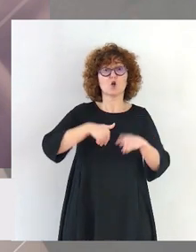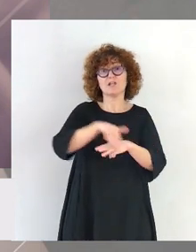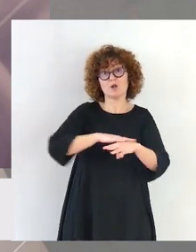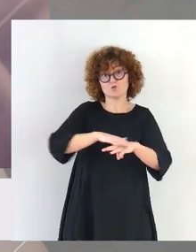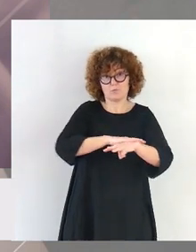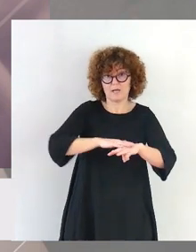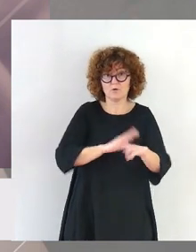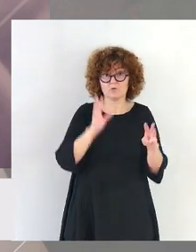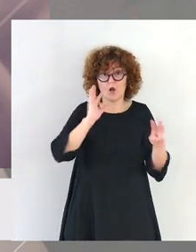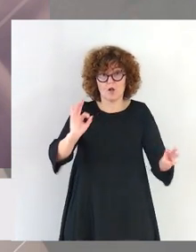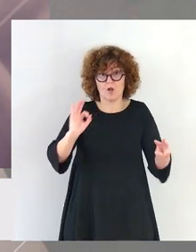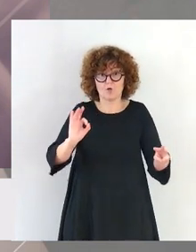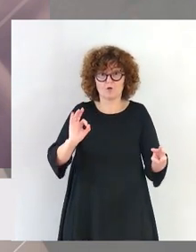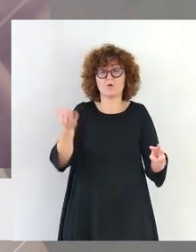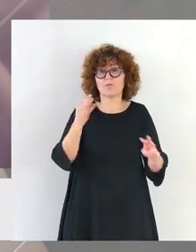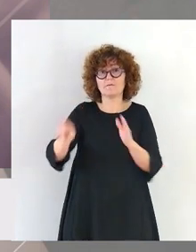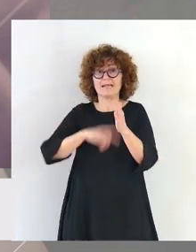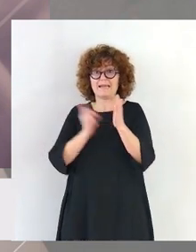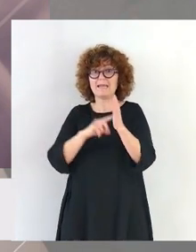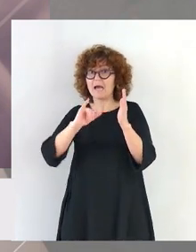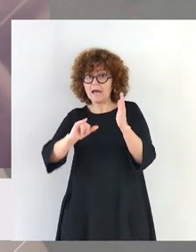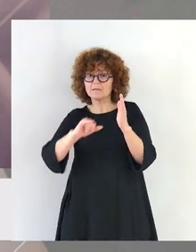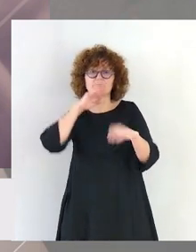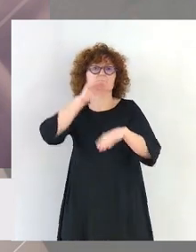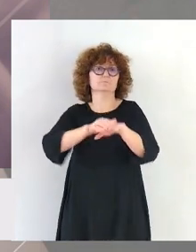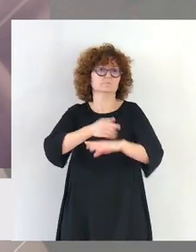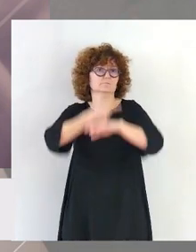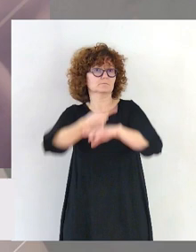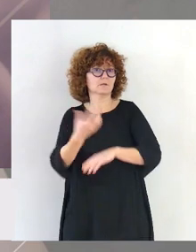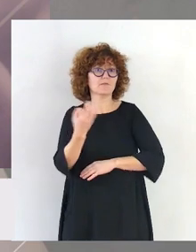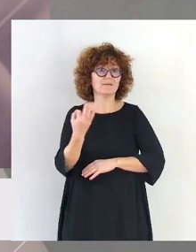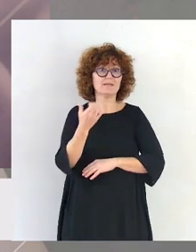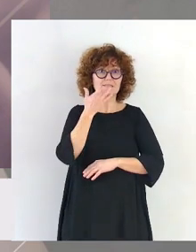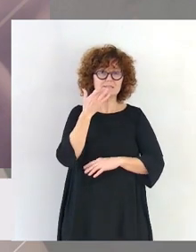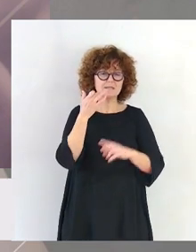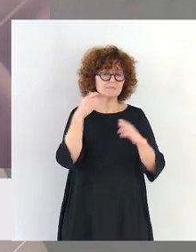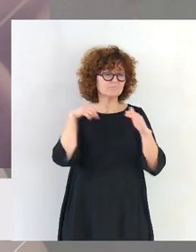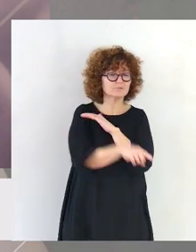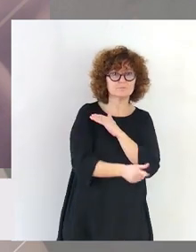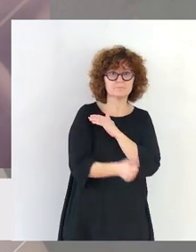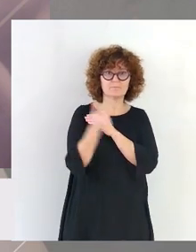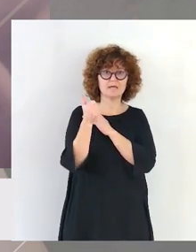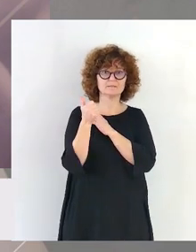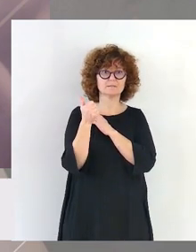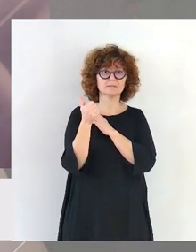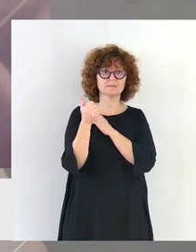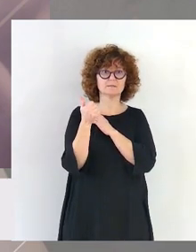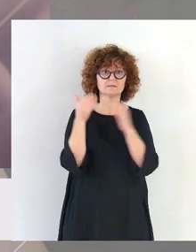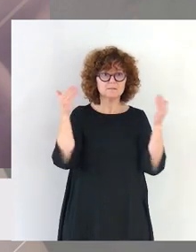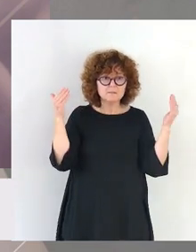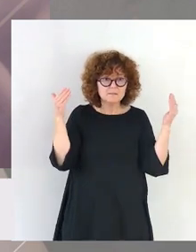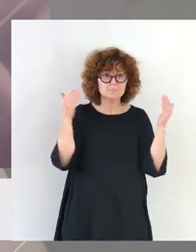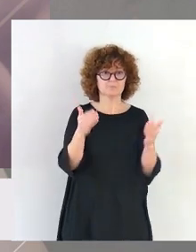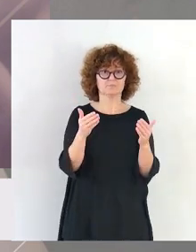legislando y haciendo cumplirlo legislado entonces todo a la vez pero si profundizamos un poco más y nos quedamos con la mirada aquí en